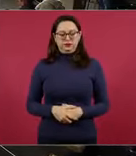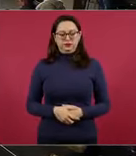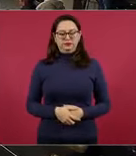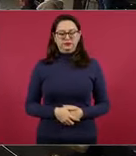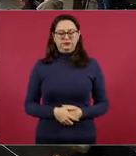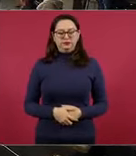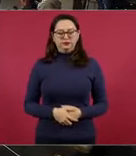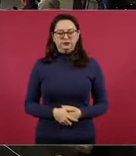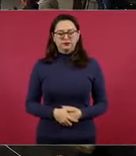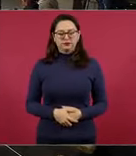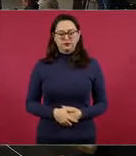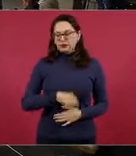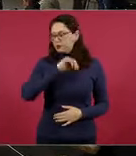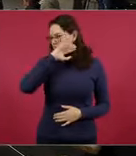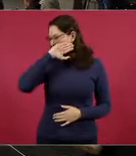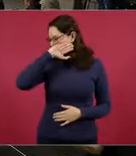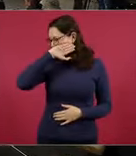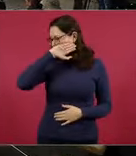Ahora que se están